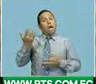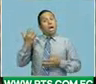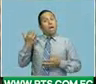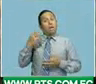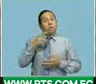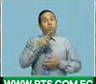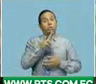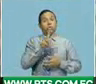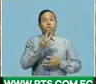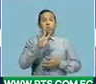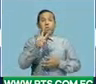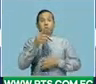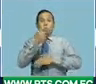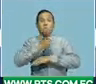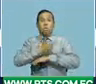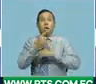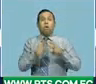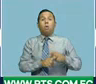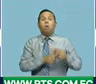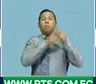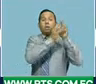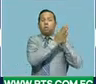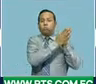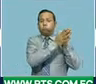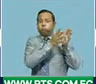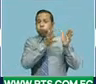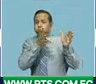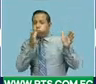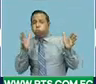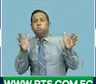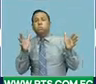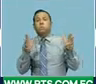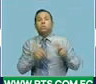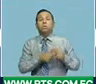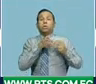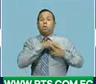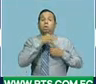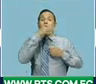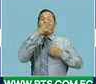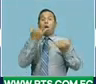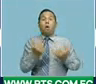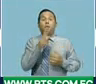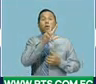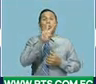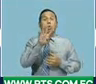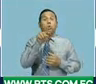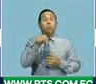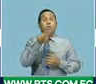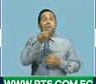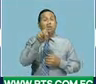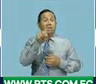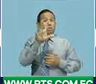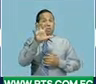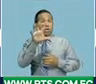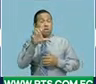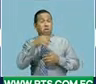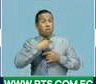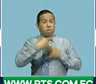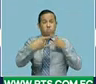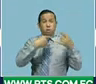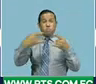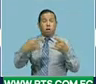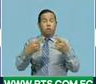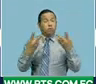de coronavirus en el Ecuador, contabilizando hasta el momento 154.115 casos confirmados y 12.404 fallecidos